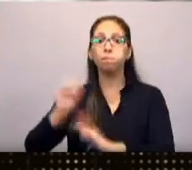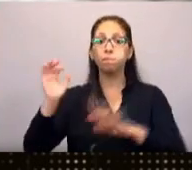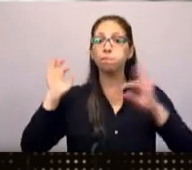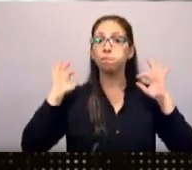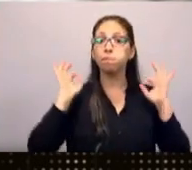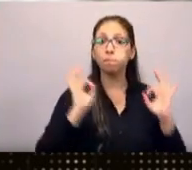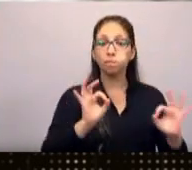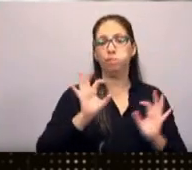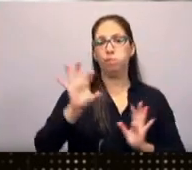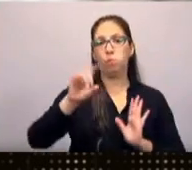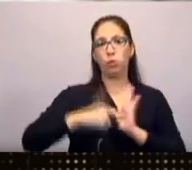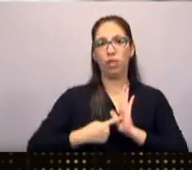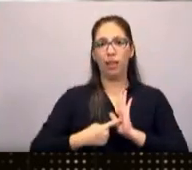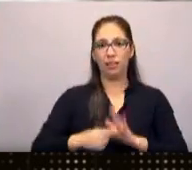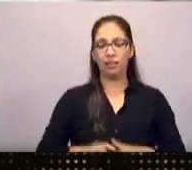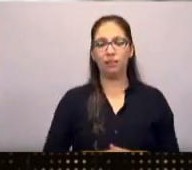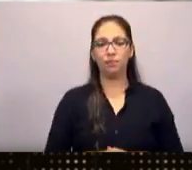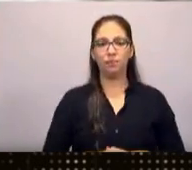provincia de Buenos